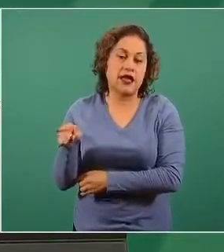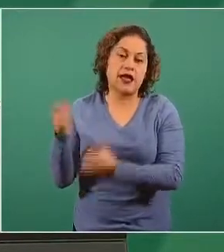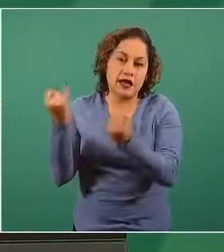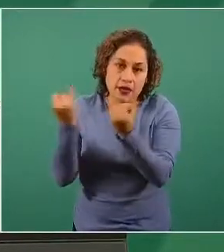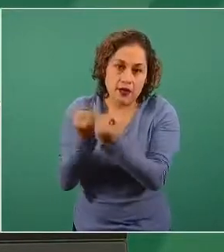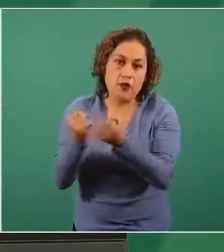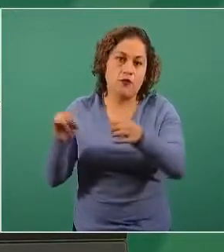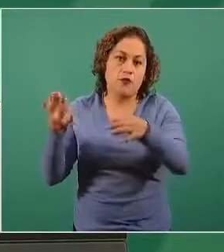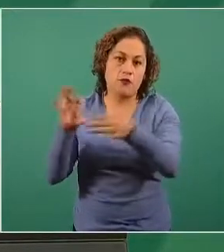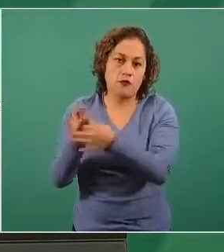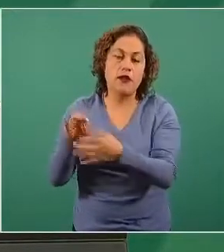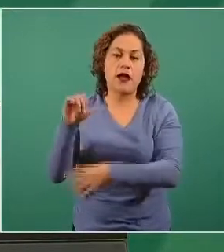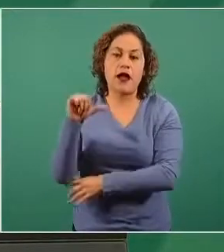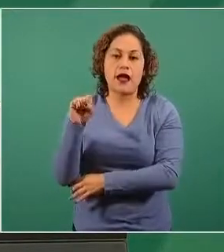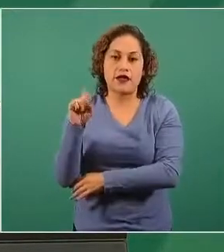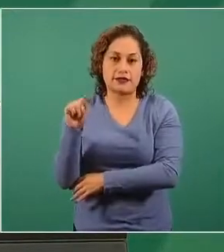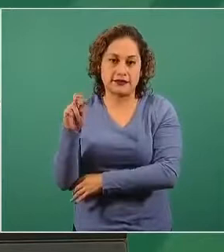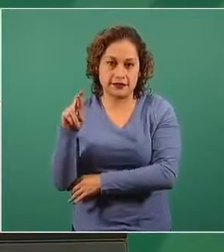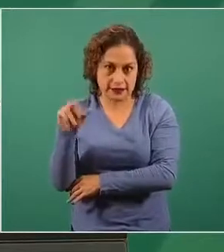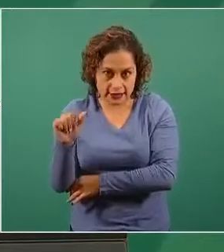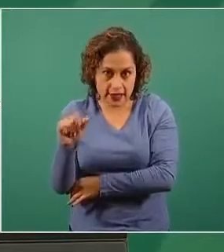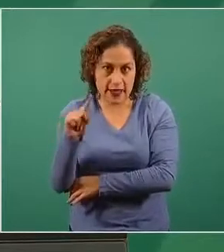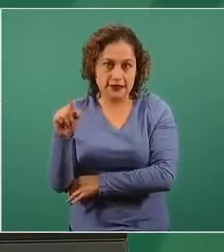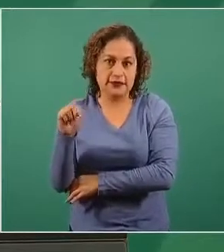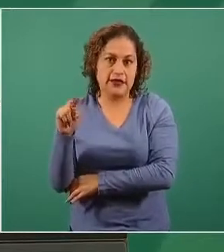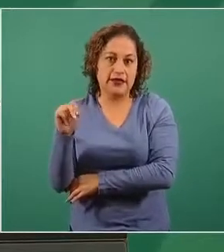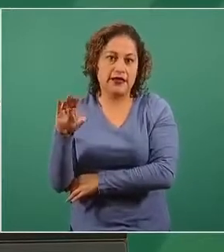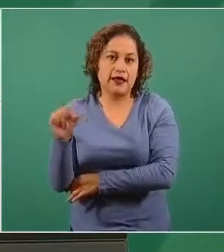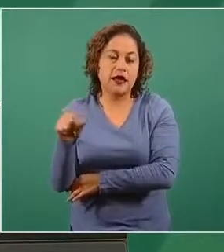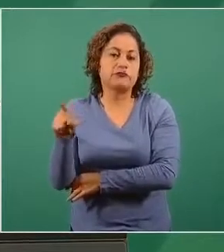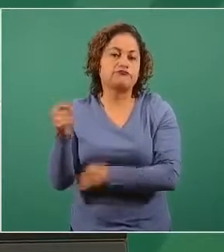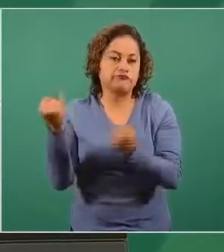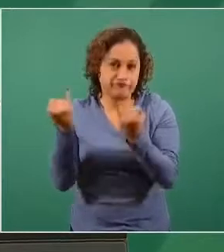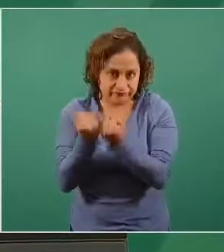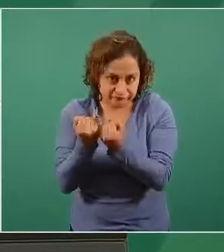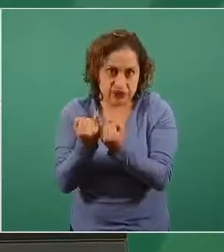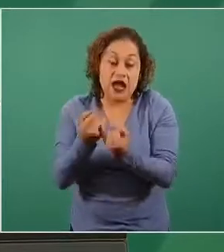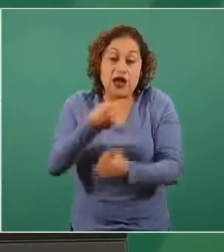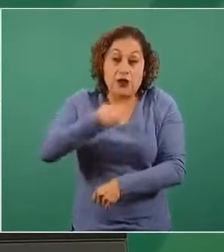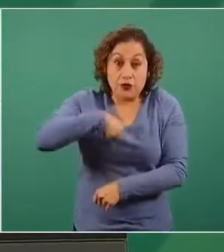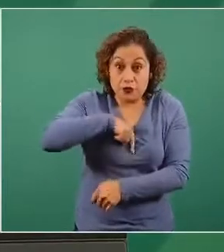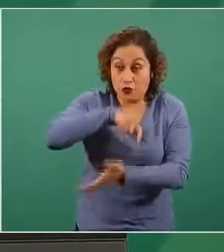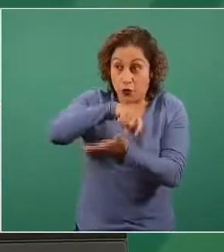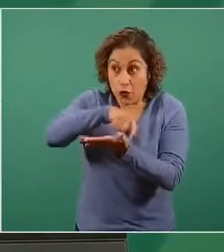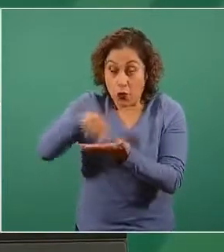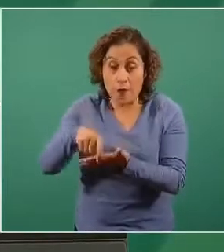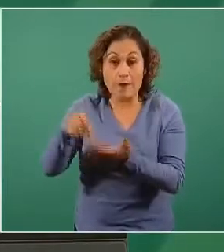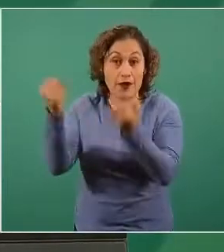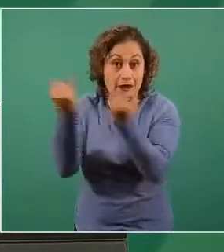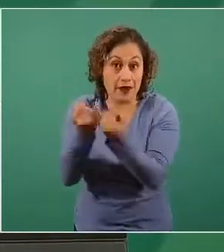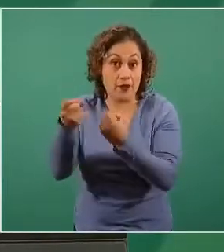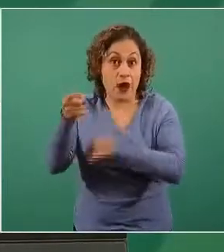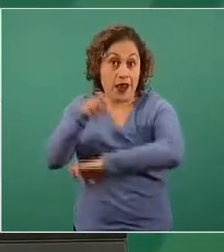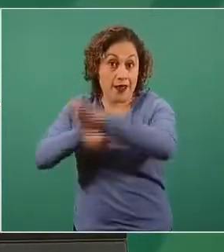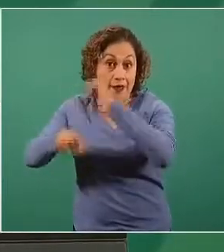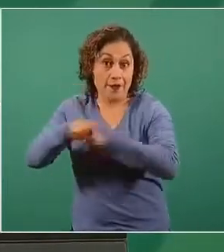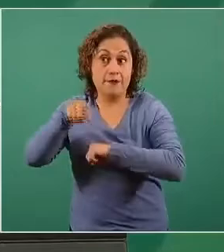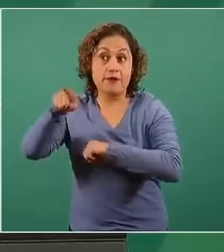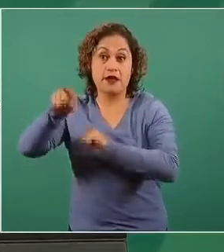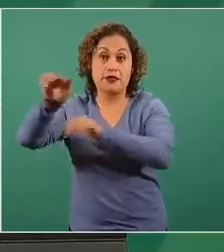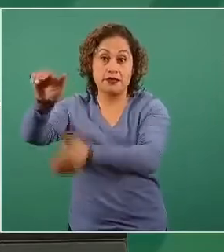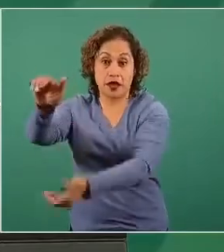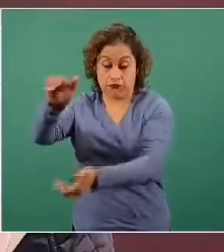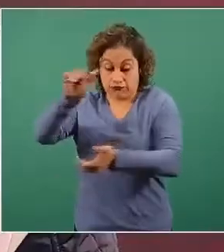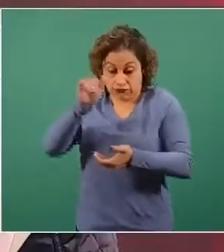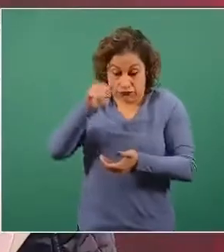AstraZeneca, las propias entregas de AstraZeneca con las que tenemos, que se están envasando aquí en el